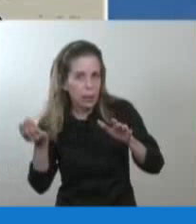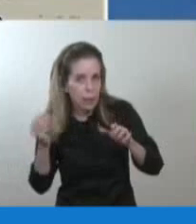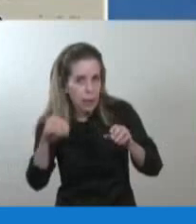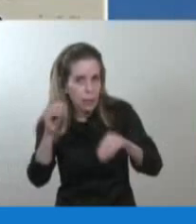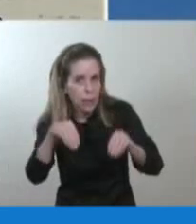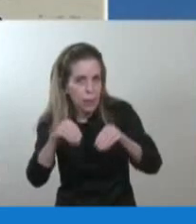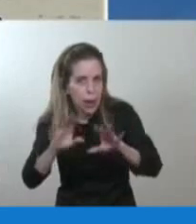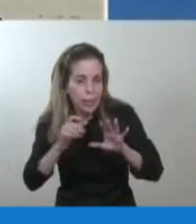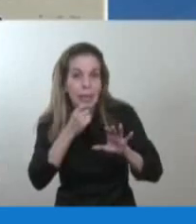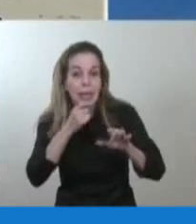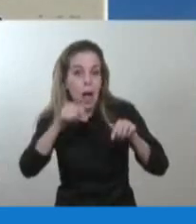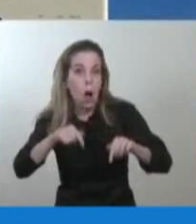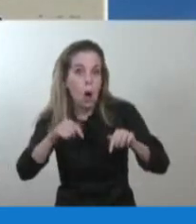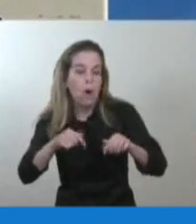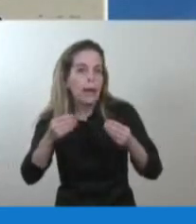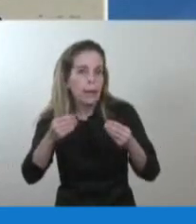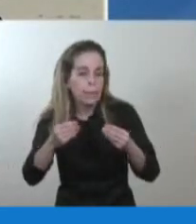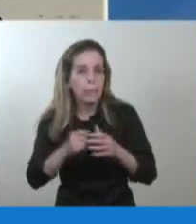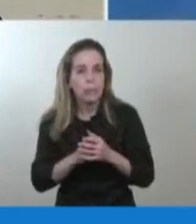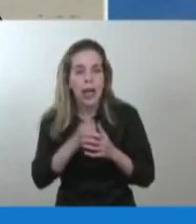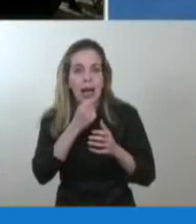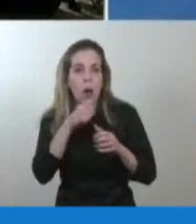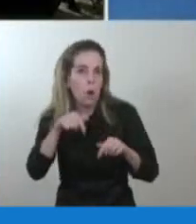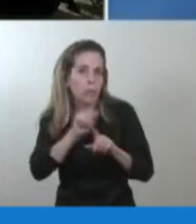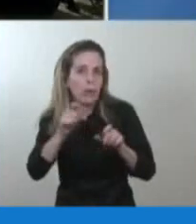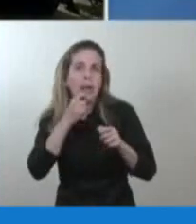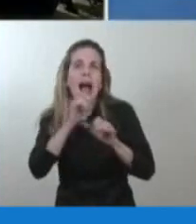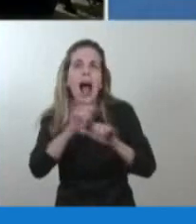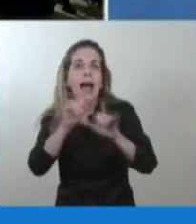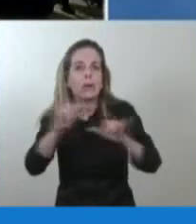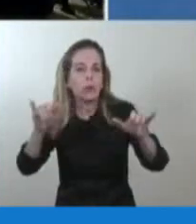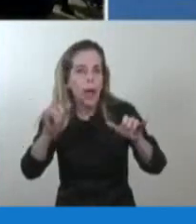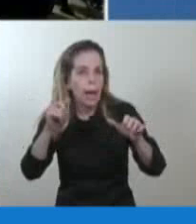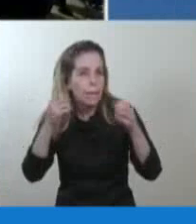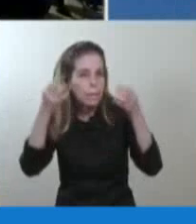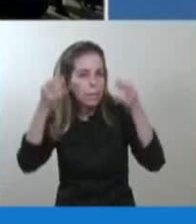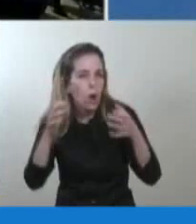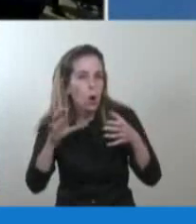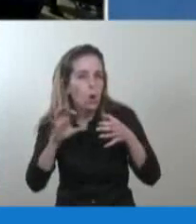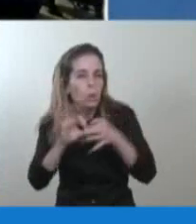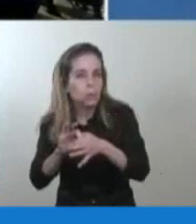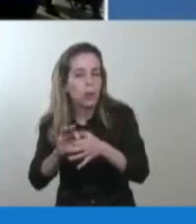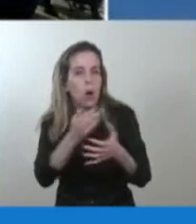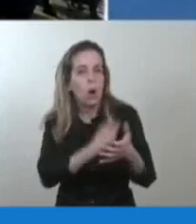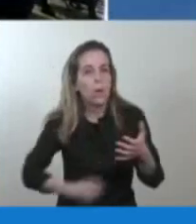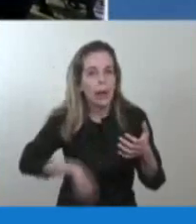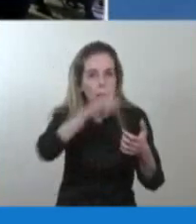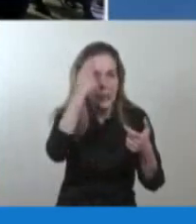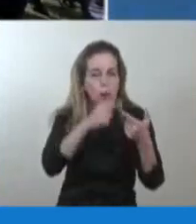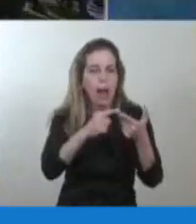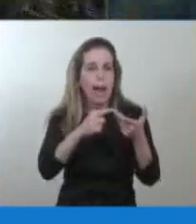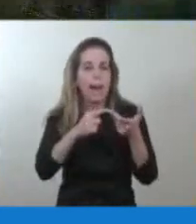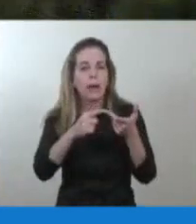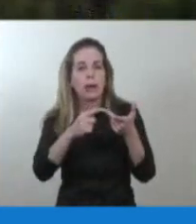si hoy no pudiéramos anunciar en coordinación con el gobierno nacional en coordinación